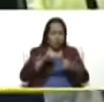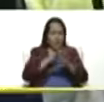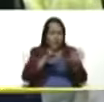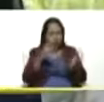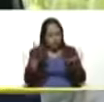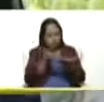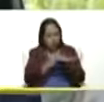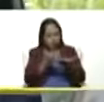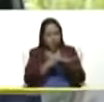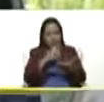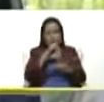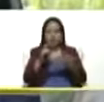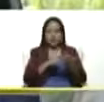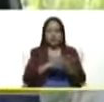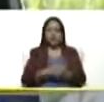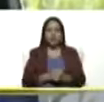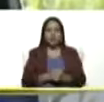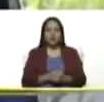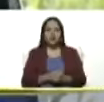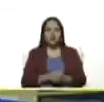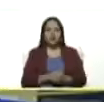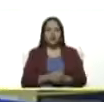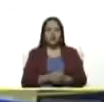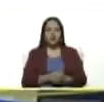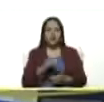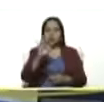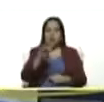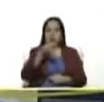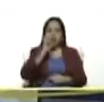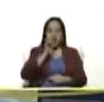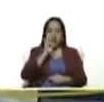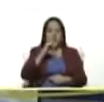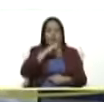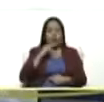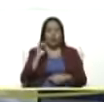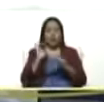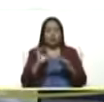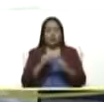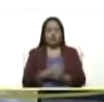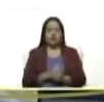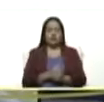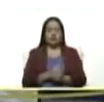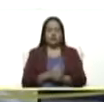¿verdad? Con tres cafecitos sabrosos.